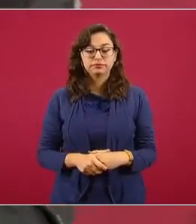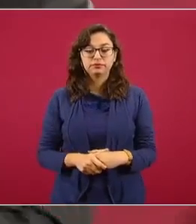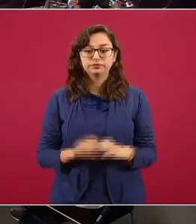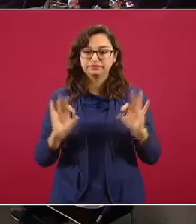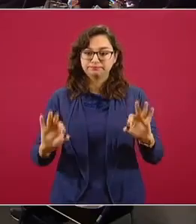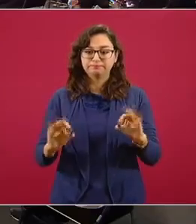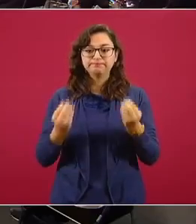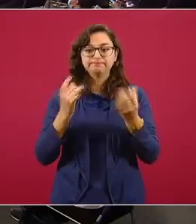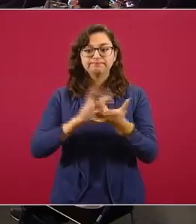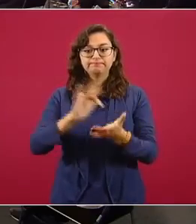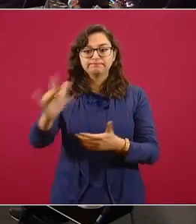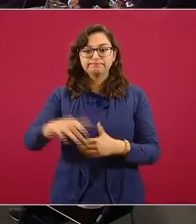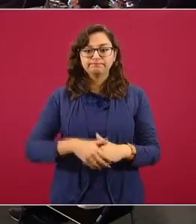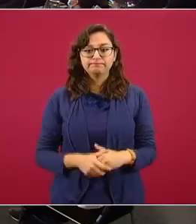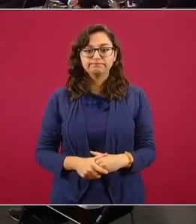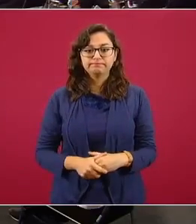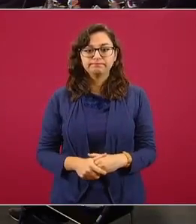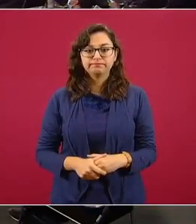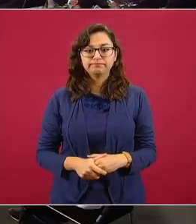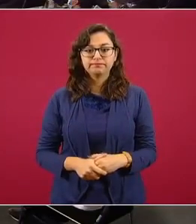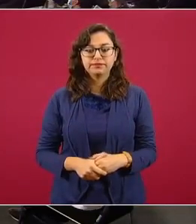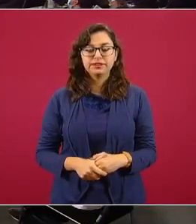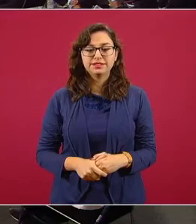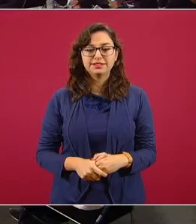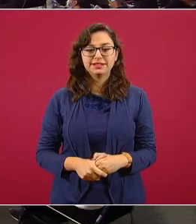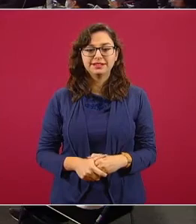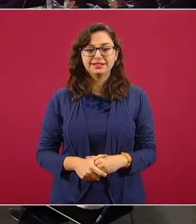Muy bien, muchas gracias. A ver,